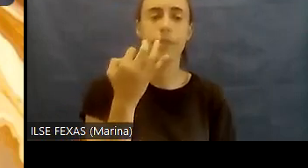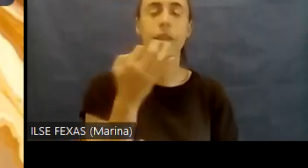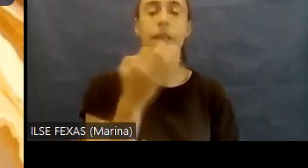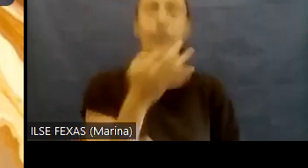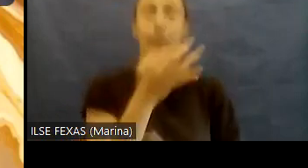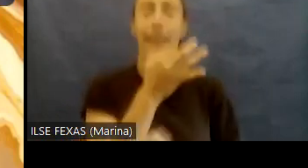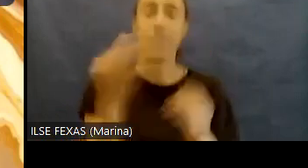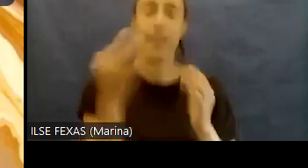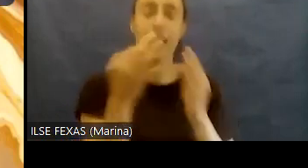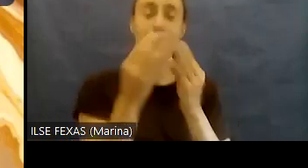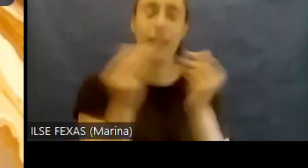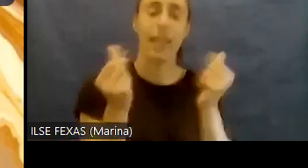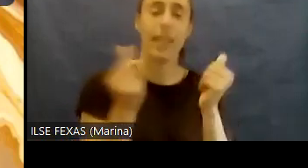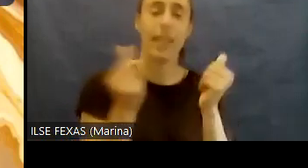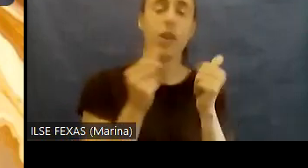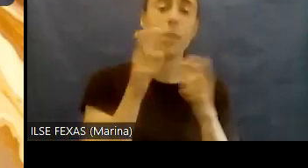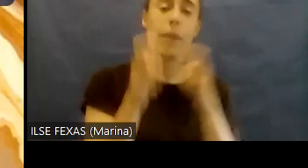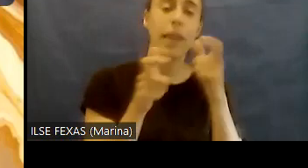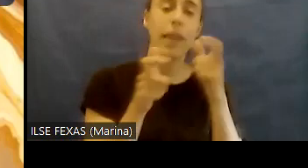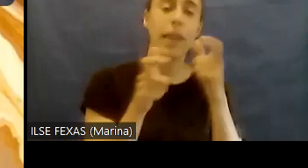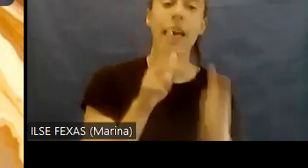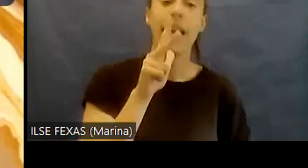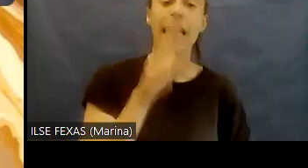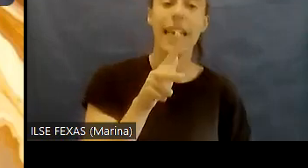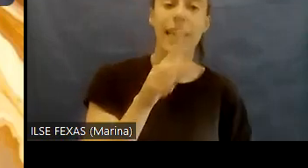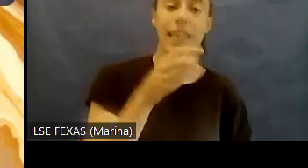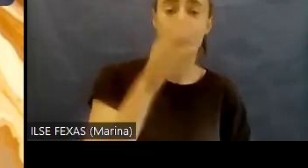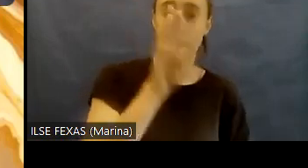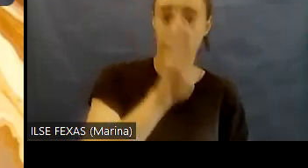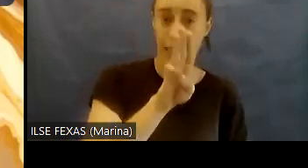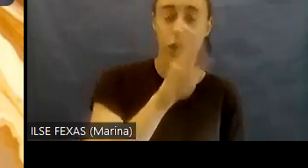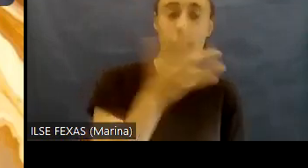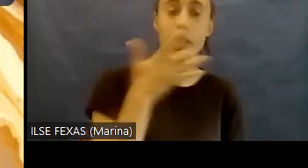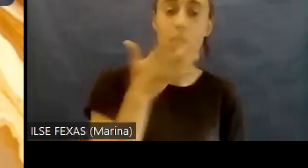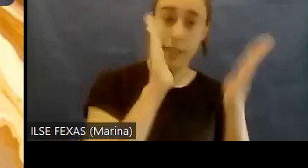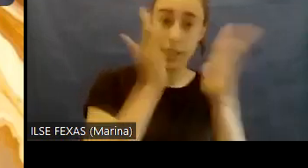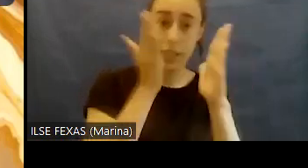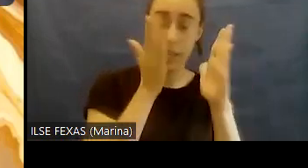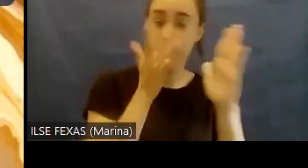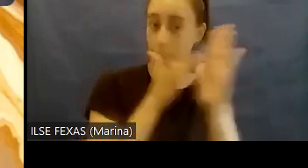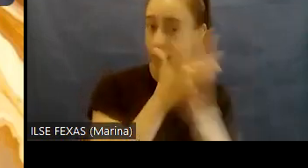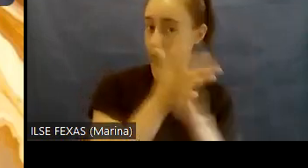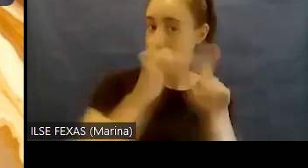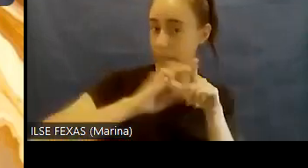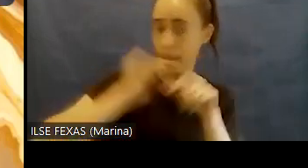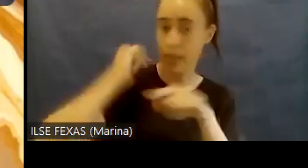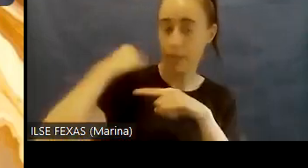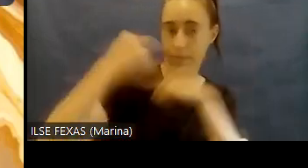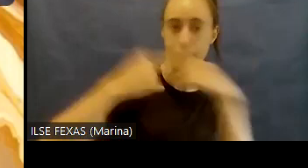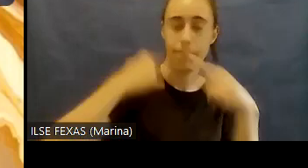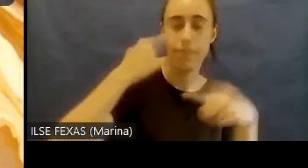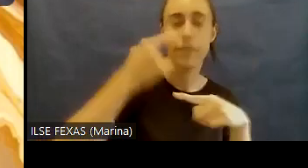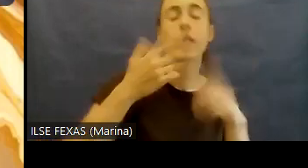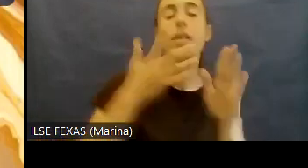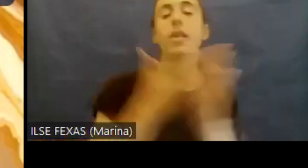erradicadora sobre el Helicobacter pylori, si tú utilizas la terapia clásica, es decir, la OCA, omeprazol, claritromicina